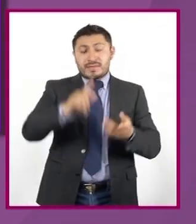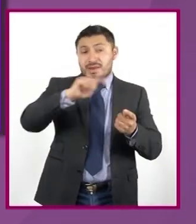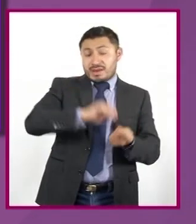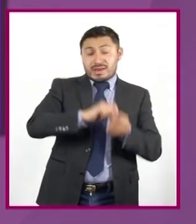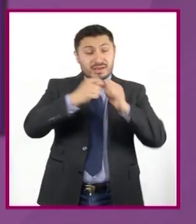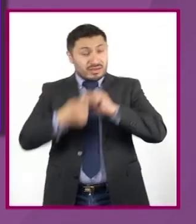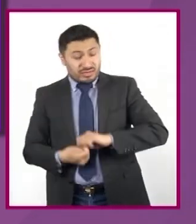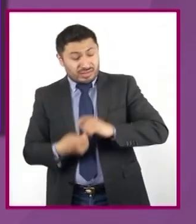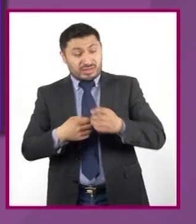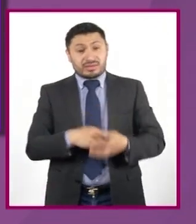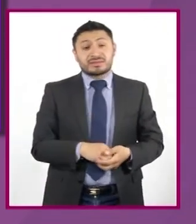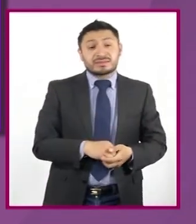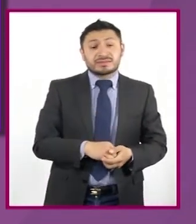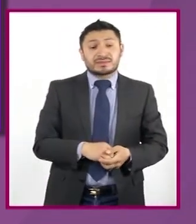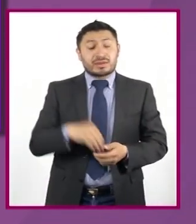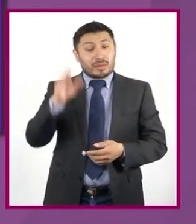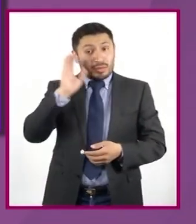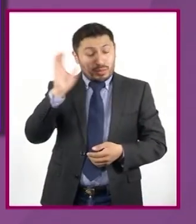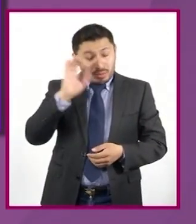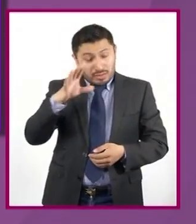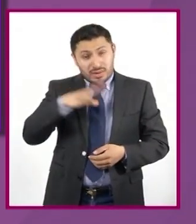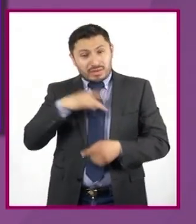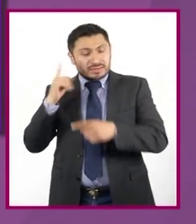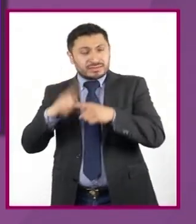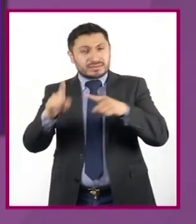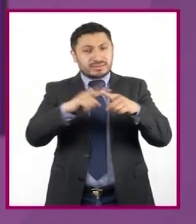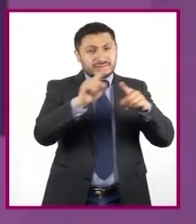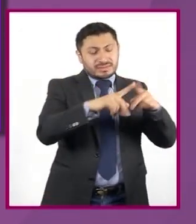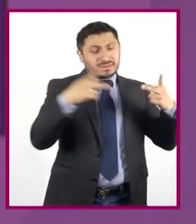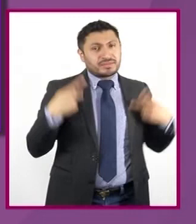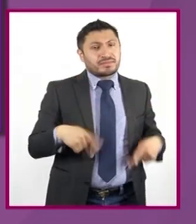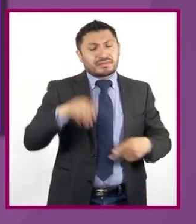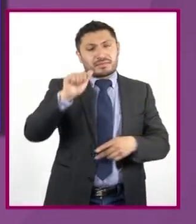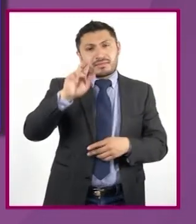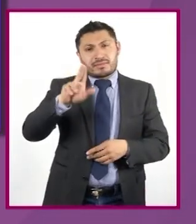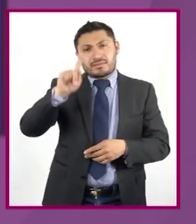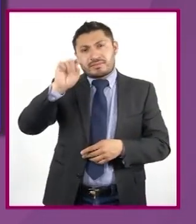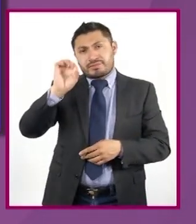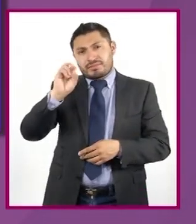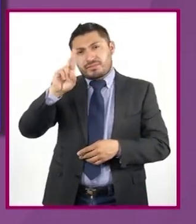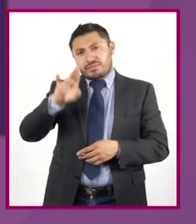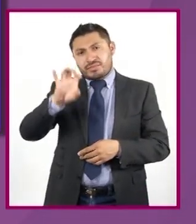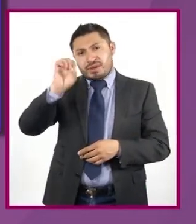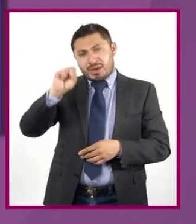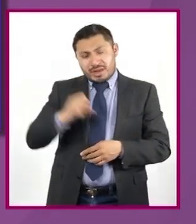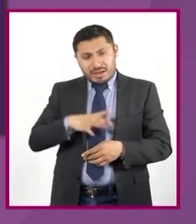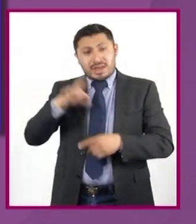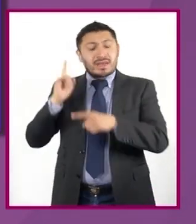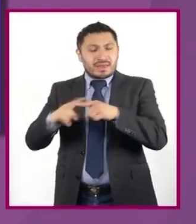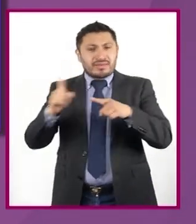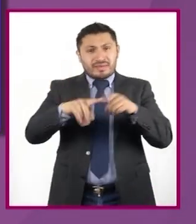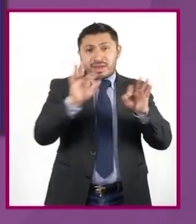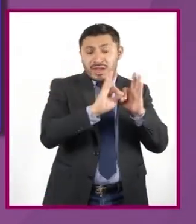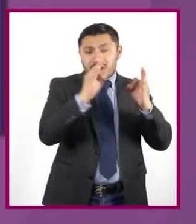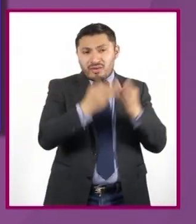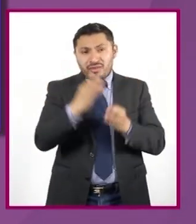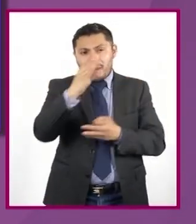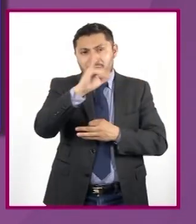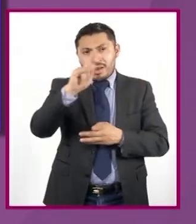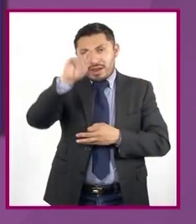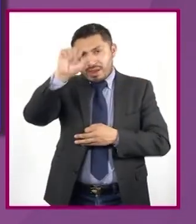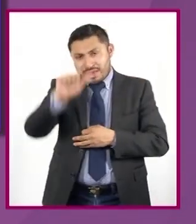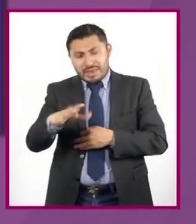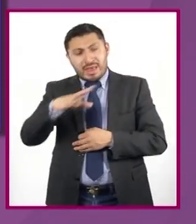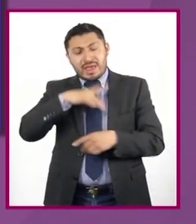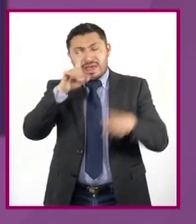traducciones o cuando hay varios autores. También hay otras formas de citar, según el tipo de